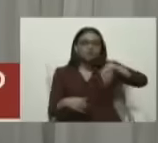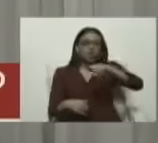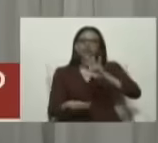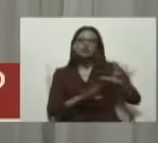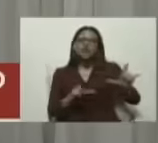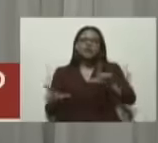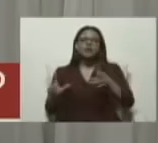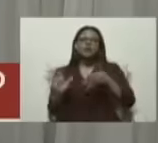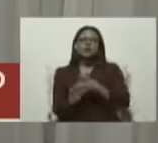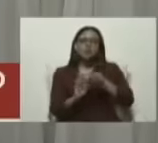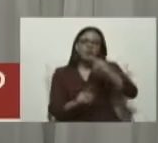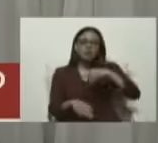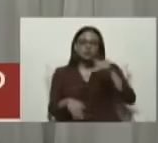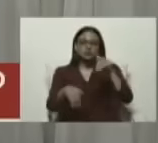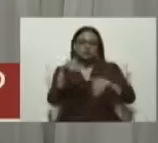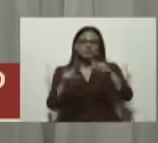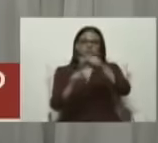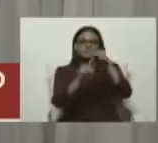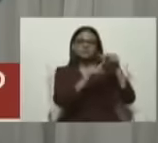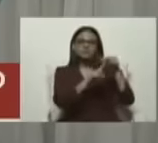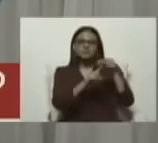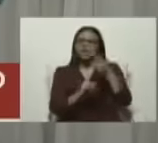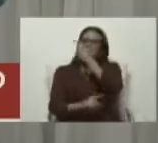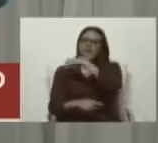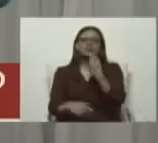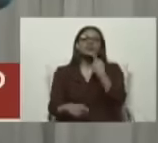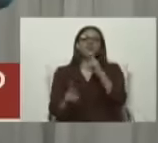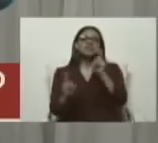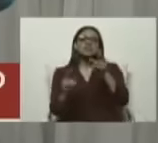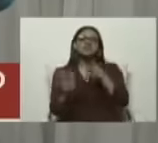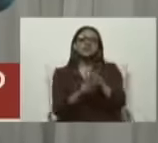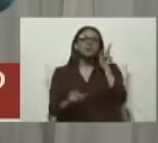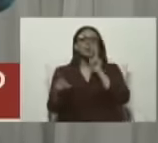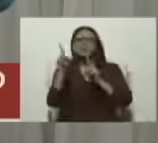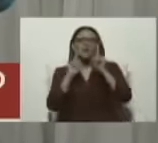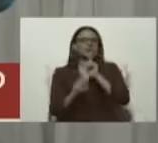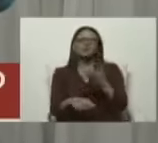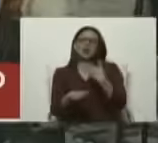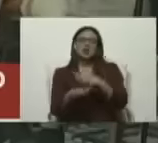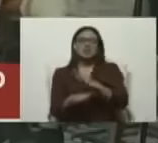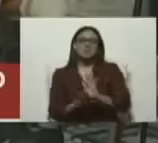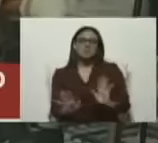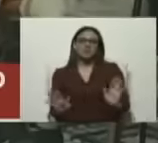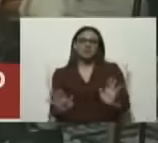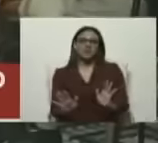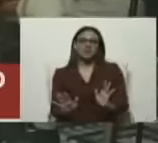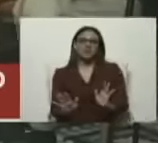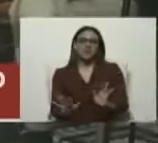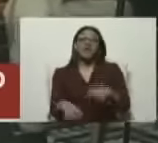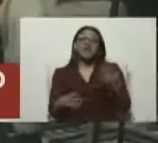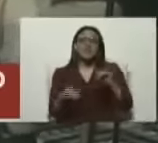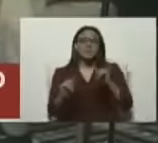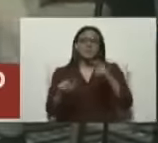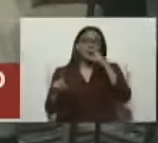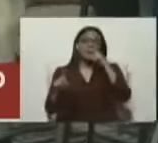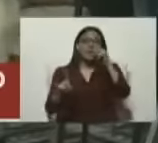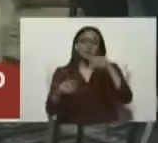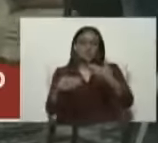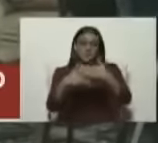claro, más allá de lo que digan ustedes en las agencias, algunos de ustedes, todo hay que decirlo, que Nicolás Maduro va a ganar las